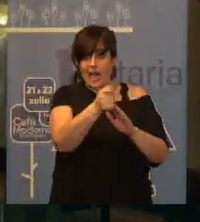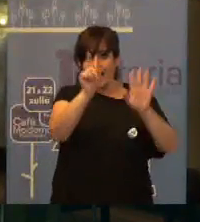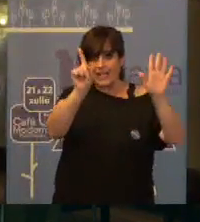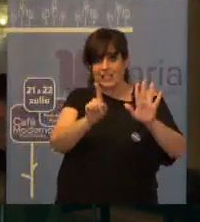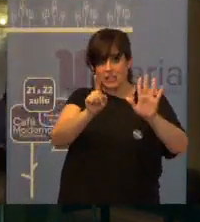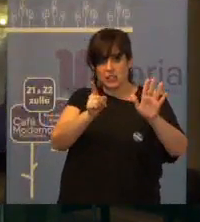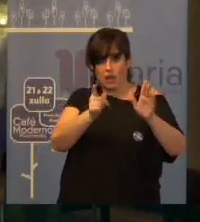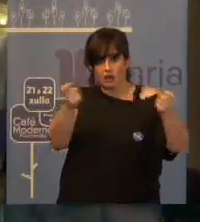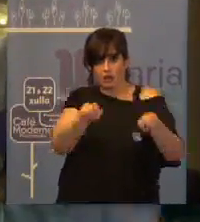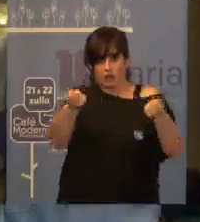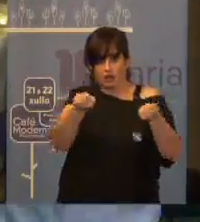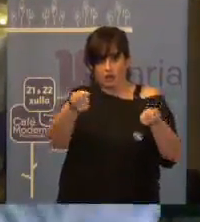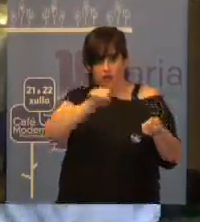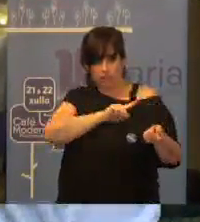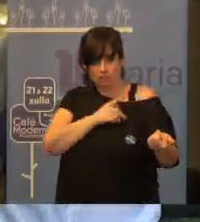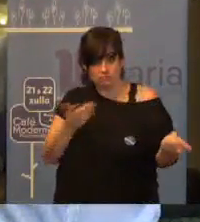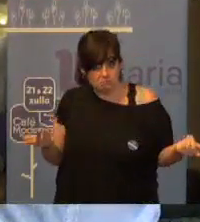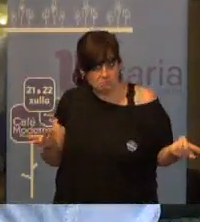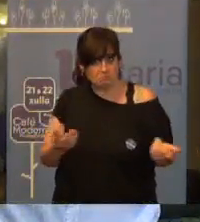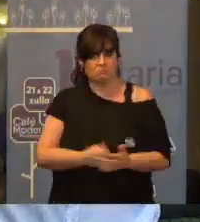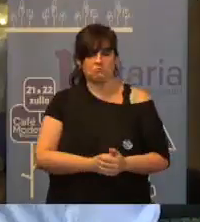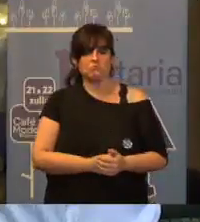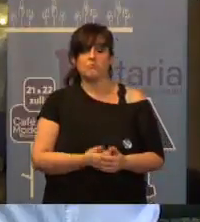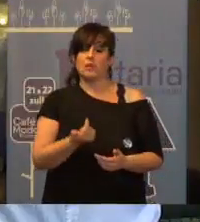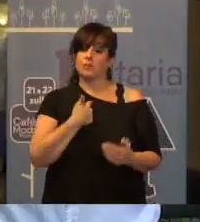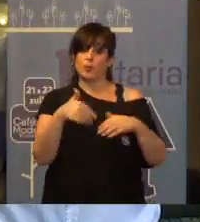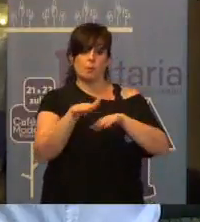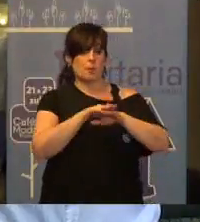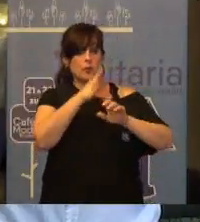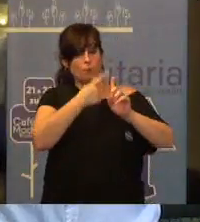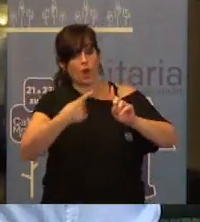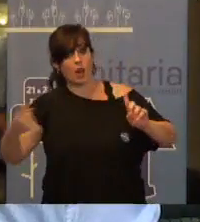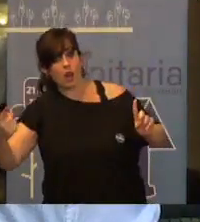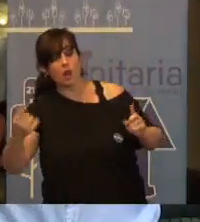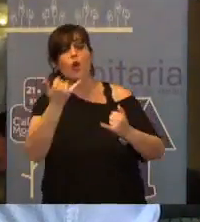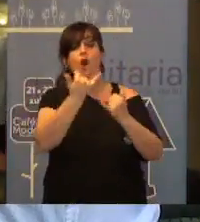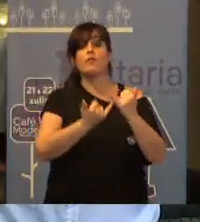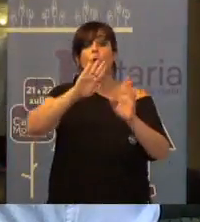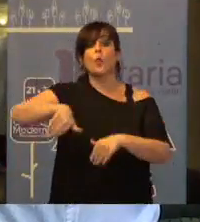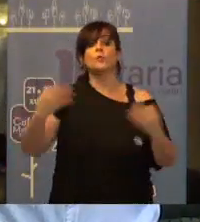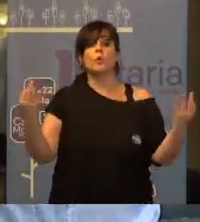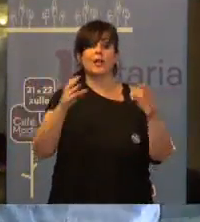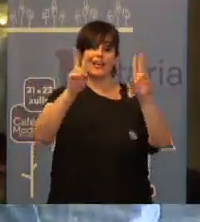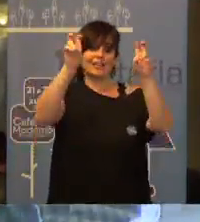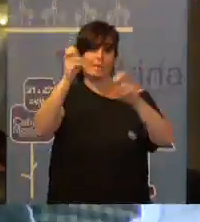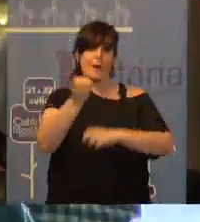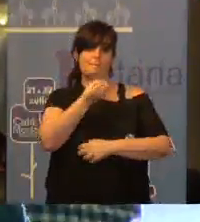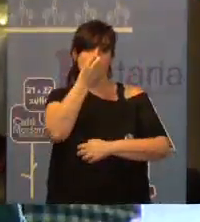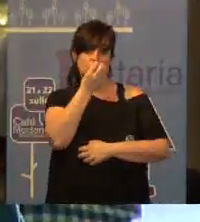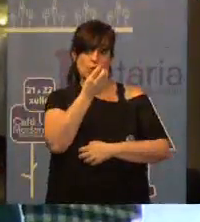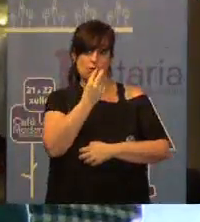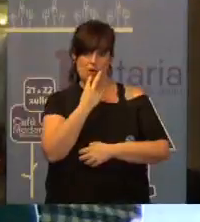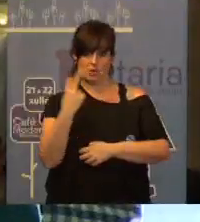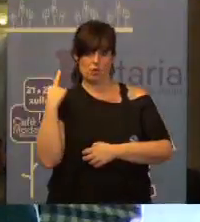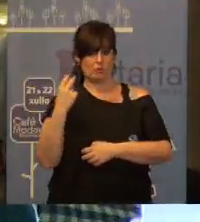promovendo. E logo, e remato con isto, e perdonádeme por estenderme, o tema do PSOE, de fai 2 anos. Eu